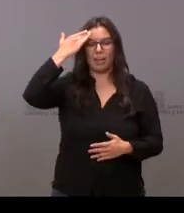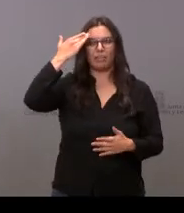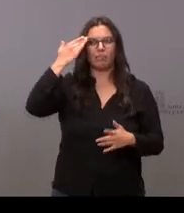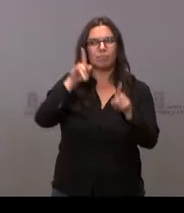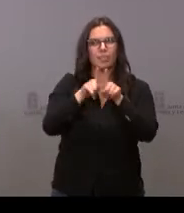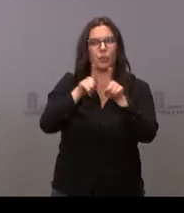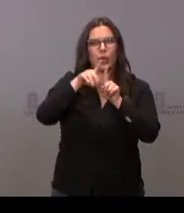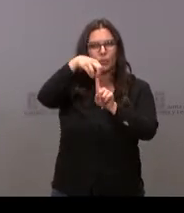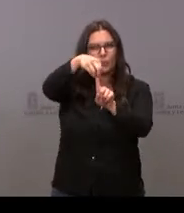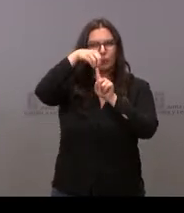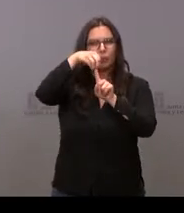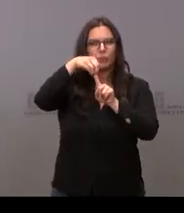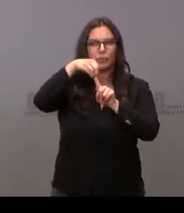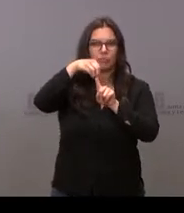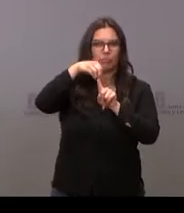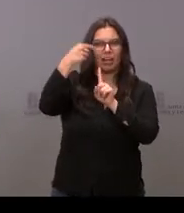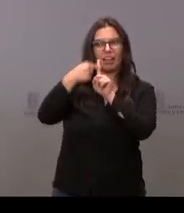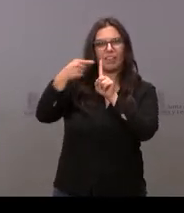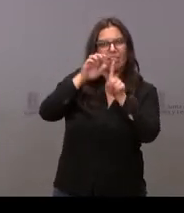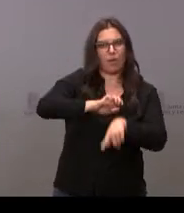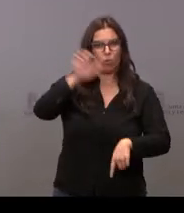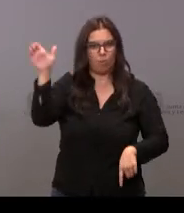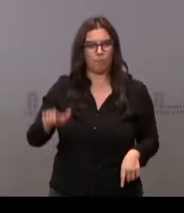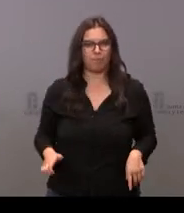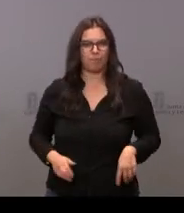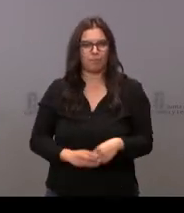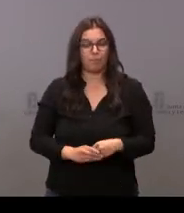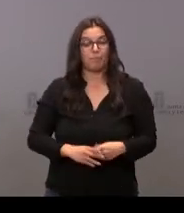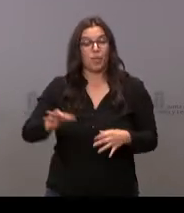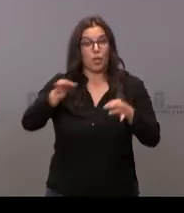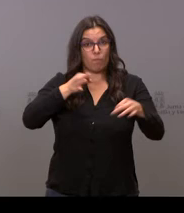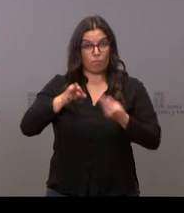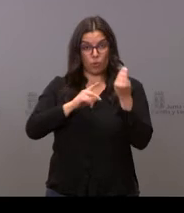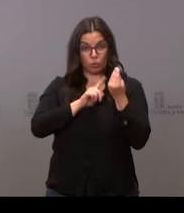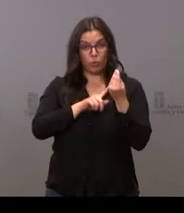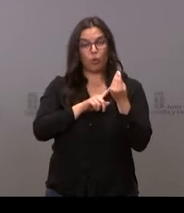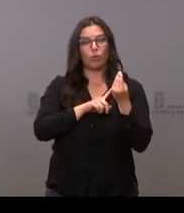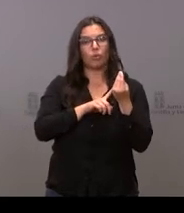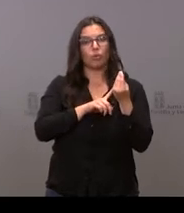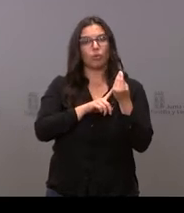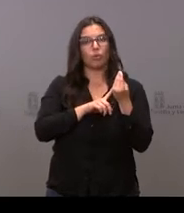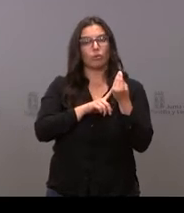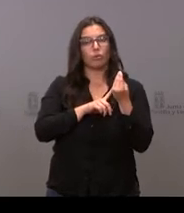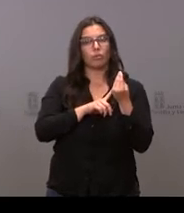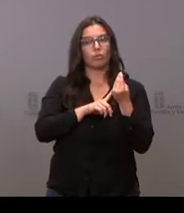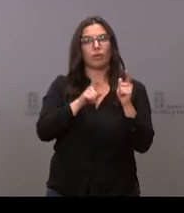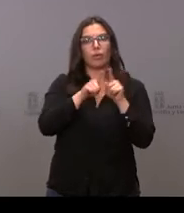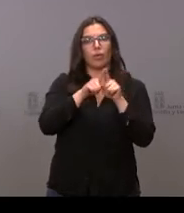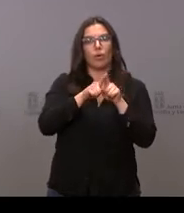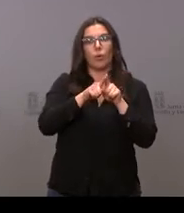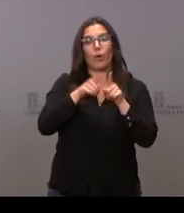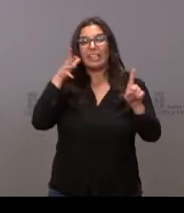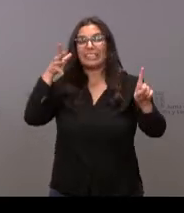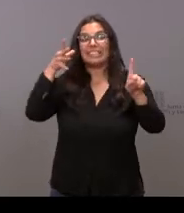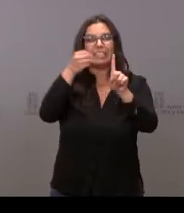eje vertebrador de europa este protocolo no es una entelequia se sustenta